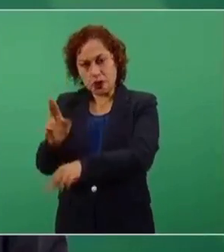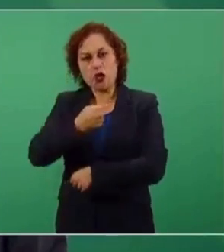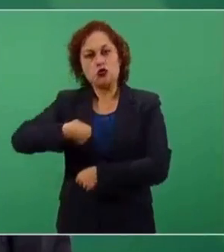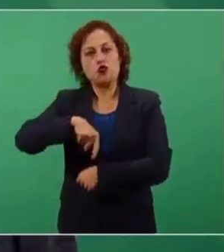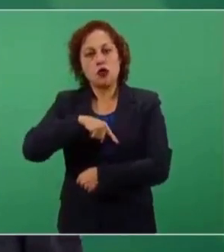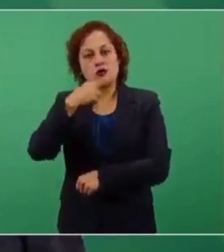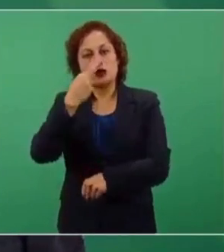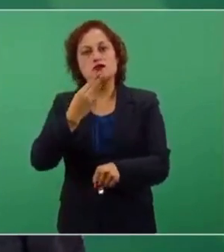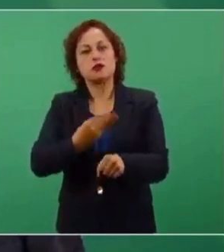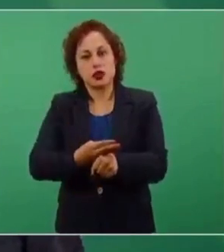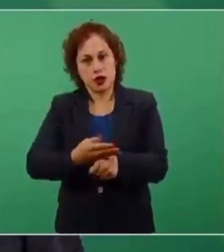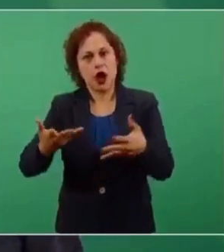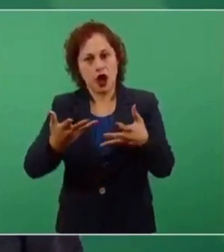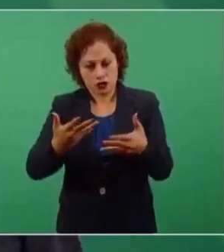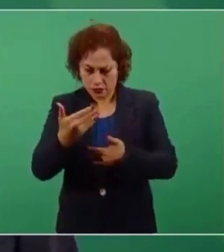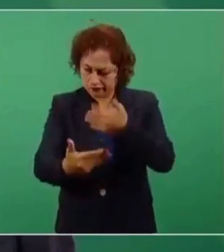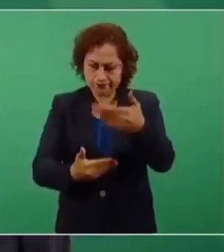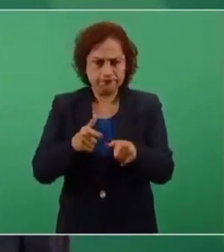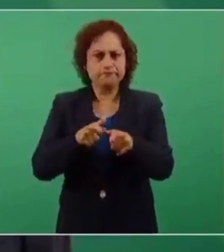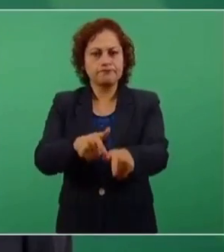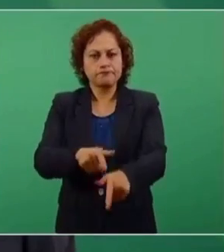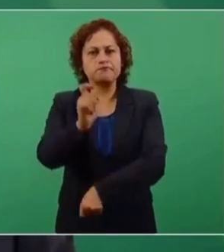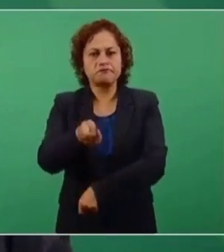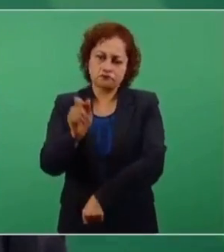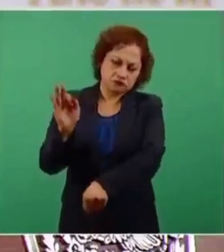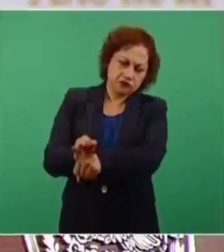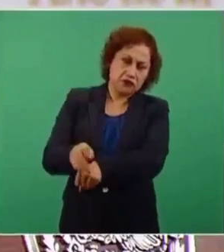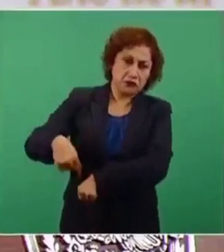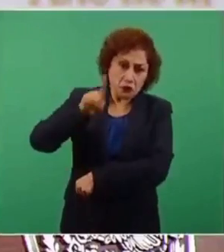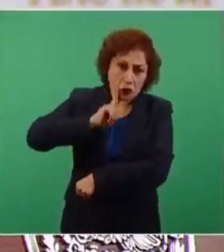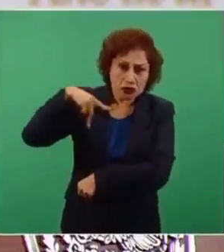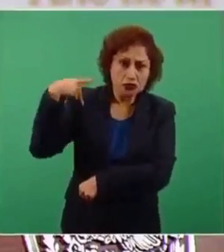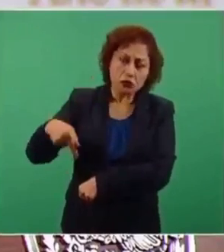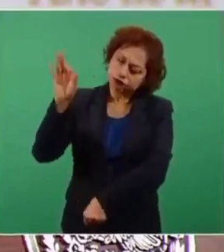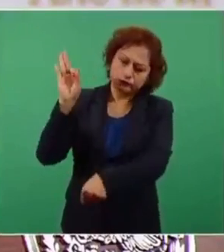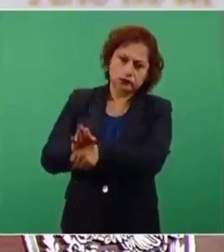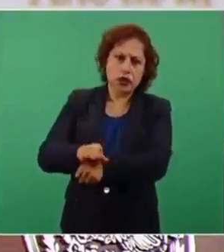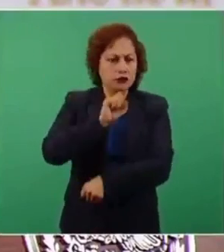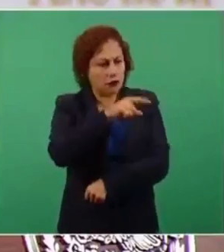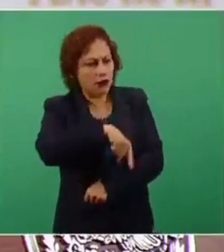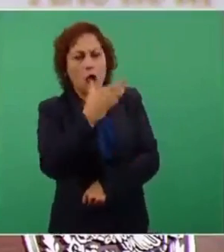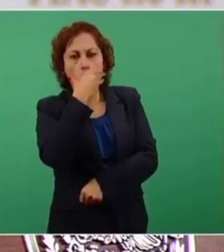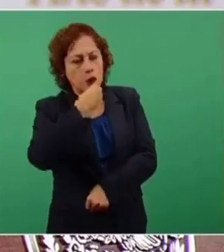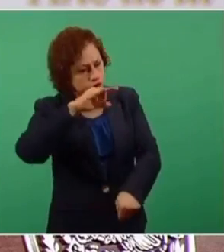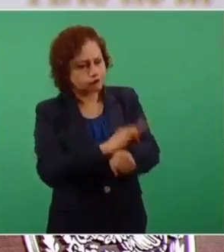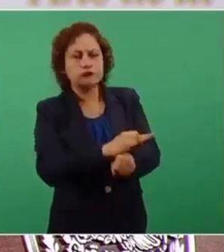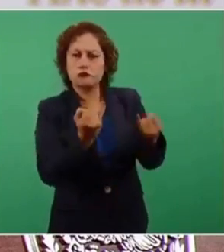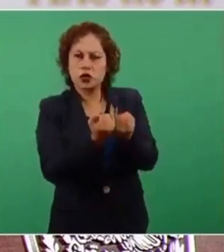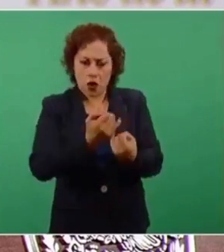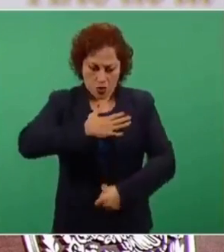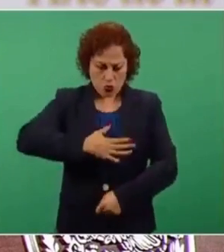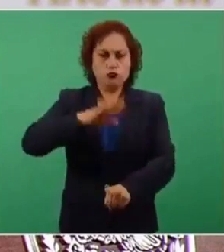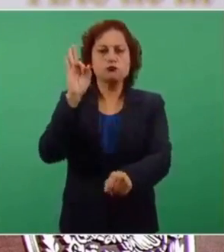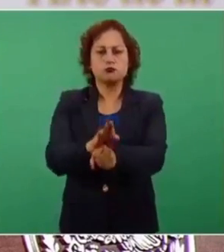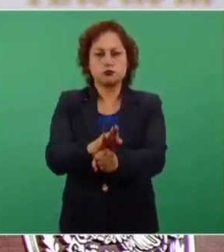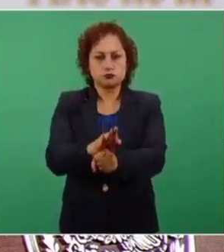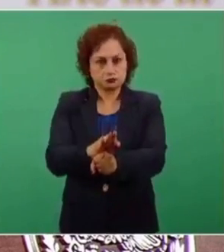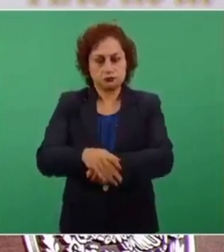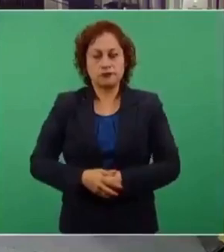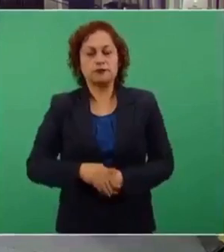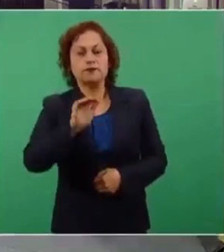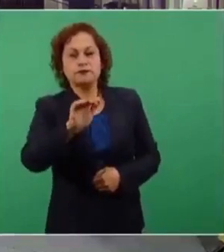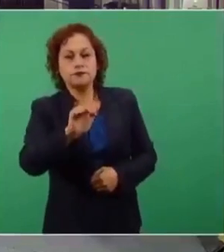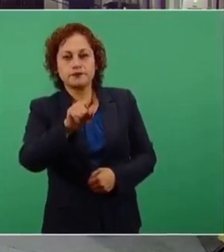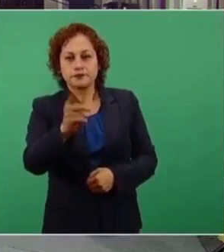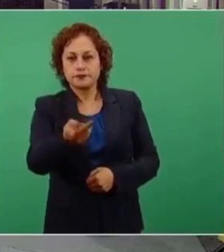corresponde, siempre. ¿Sí? A defender las causas de las mujeres y de los hombres, y a defender la justicia. Presidente,